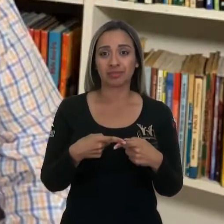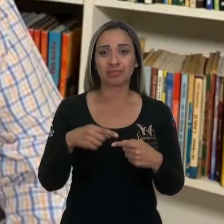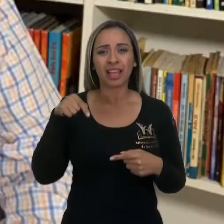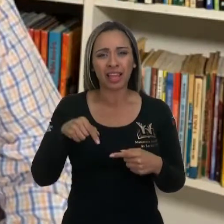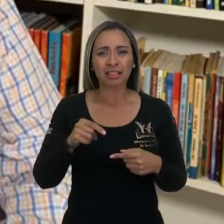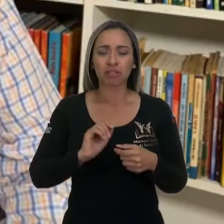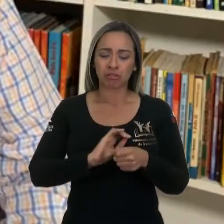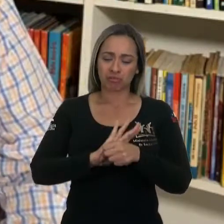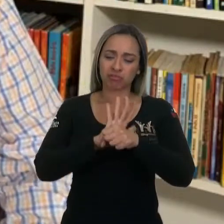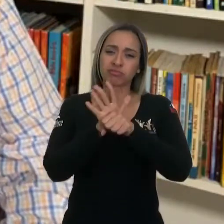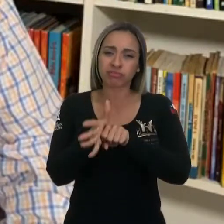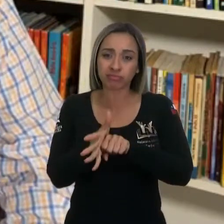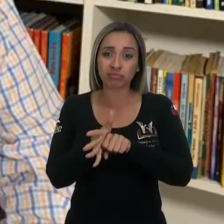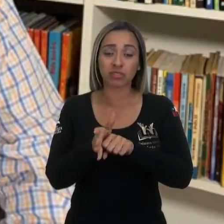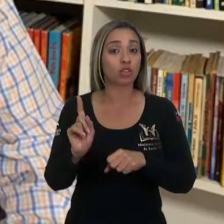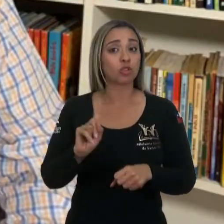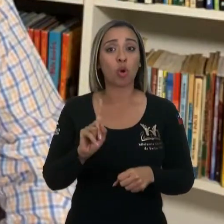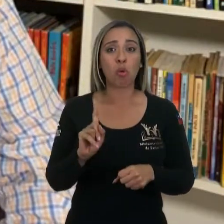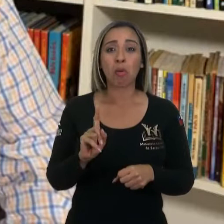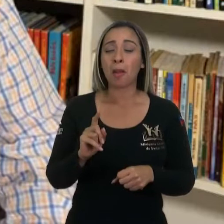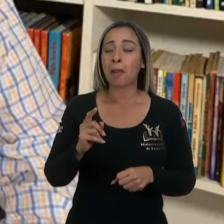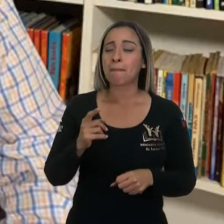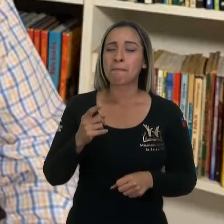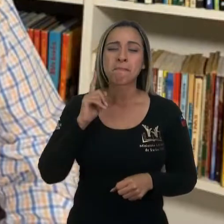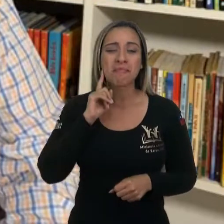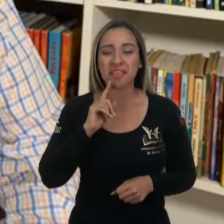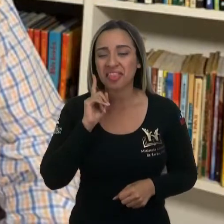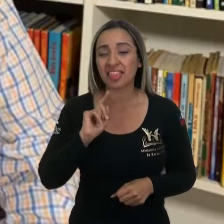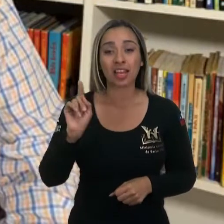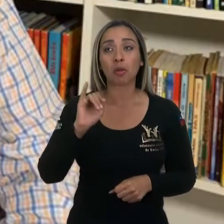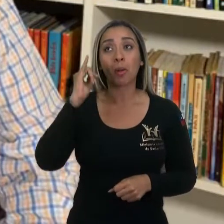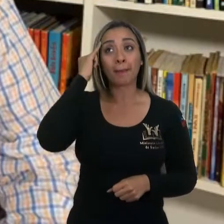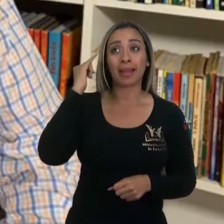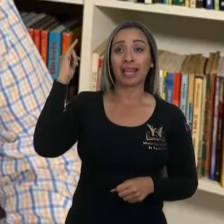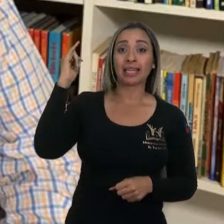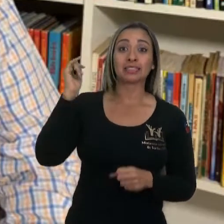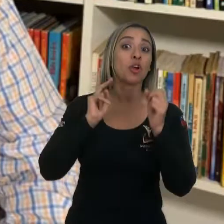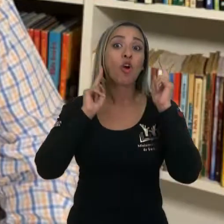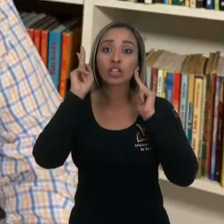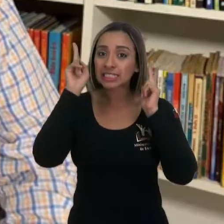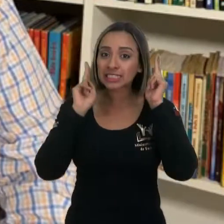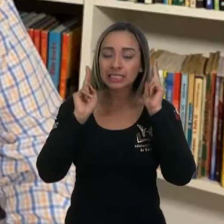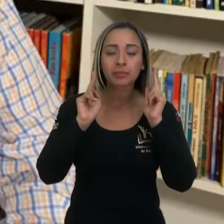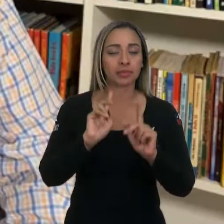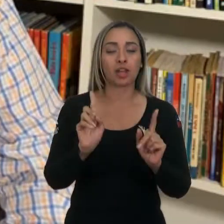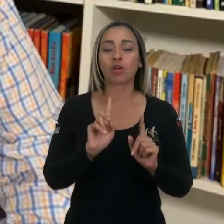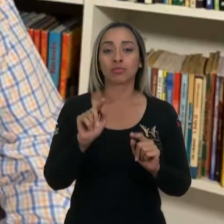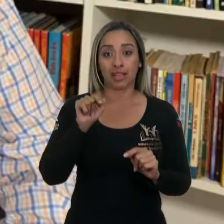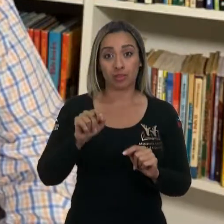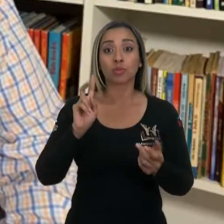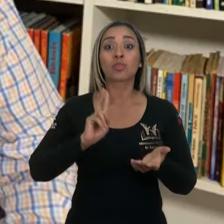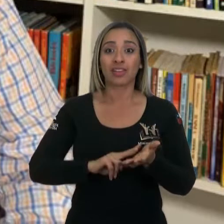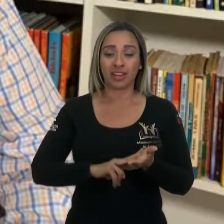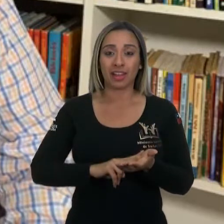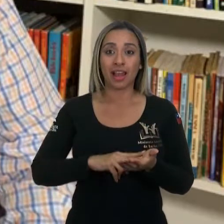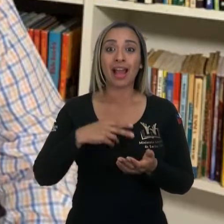Este asunto del coronavirus no es fantasía, no es ilusión, no es chisme que va corriendo aquí para allá, es una